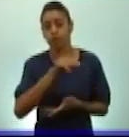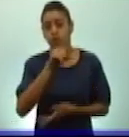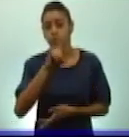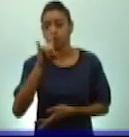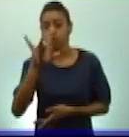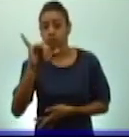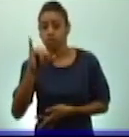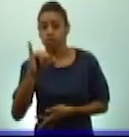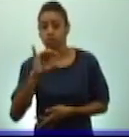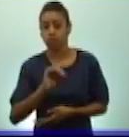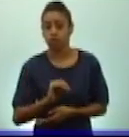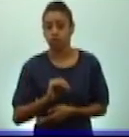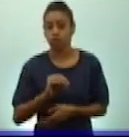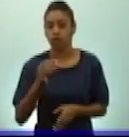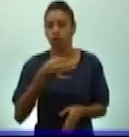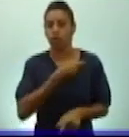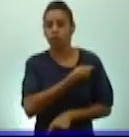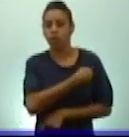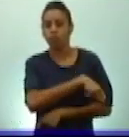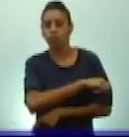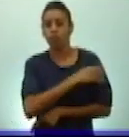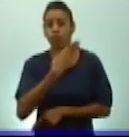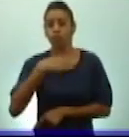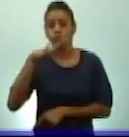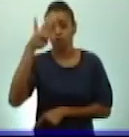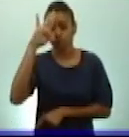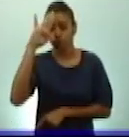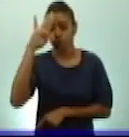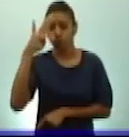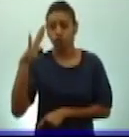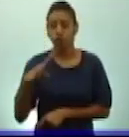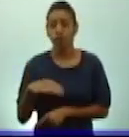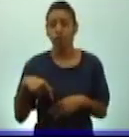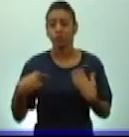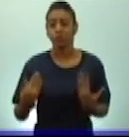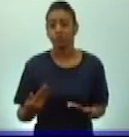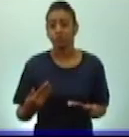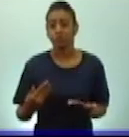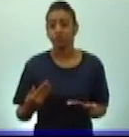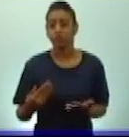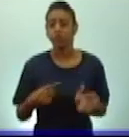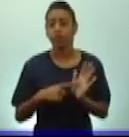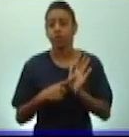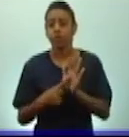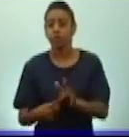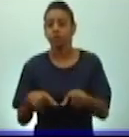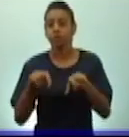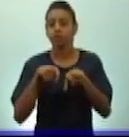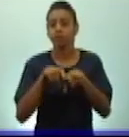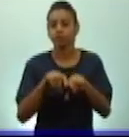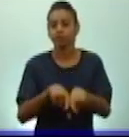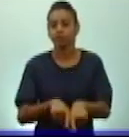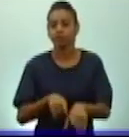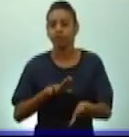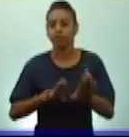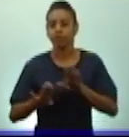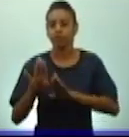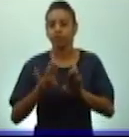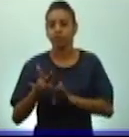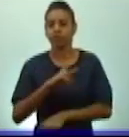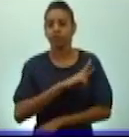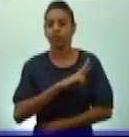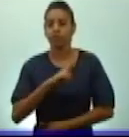las agresiones de la burguesía nativa y el imperialismo yanqui, demostró unidad en defensa de la